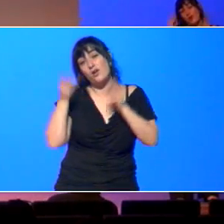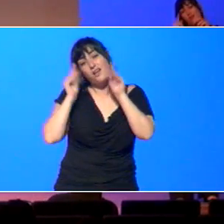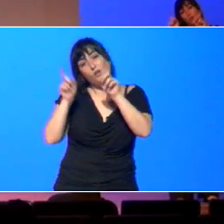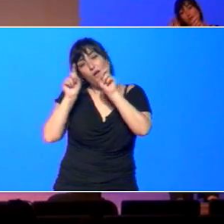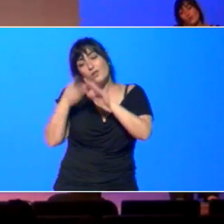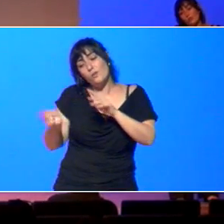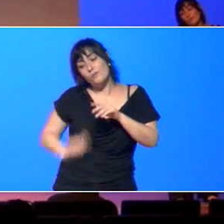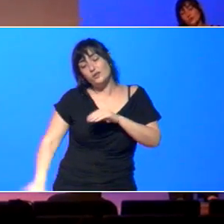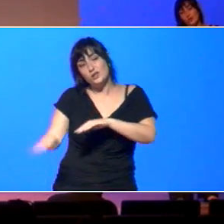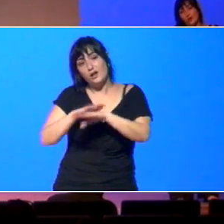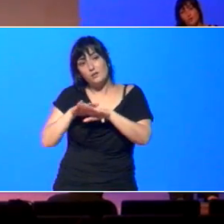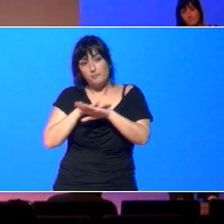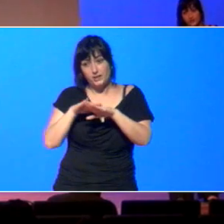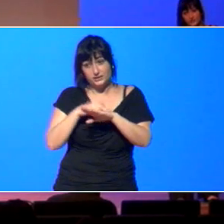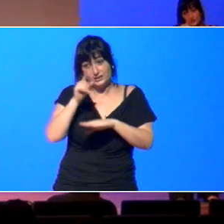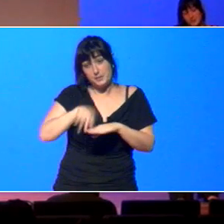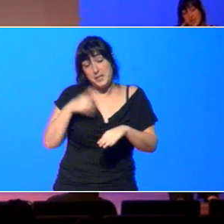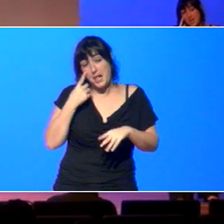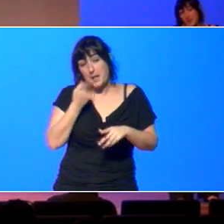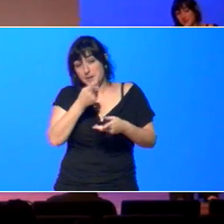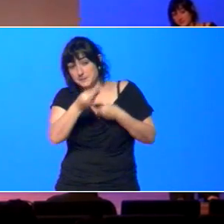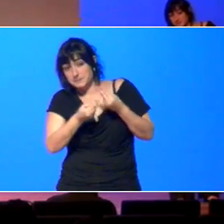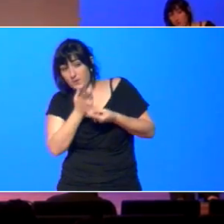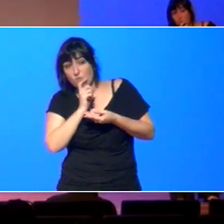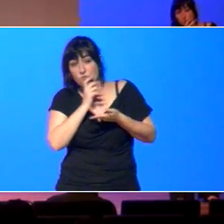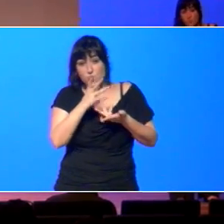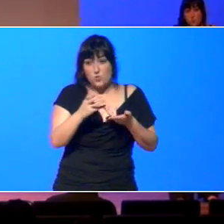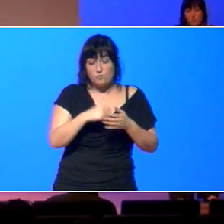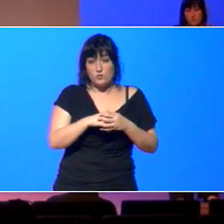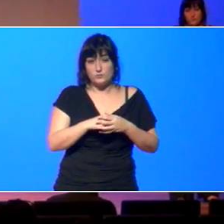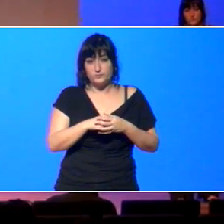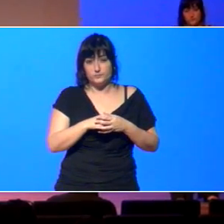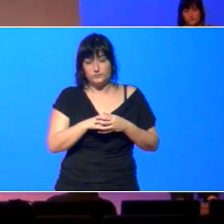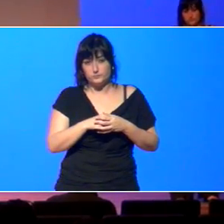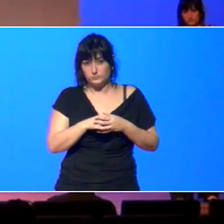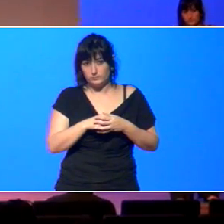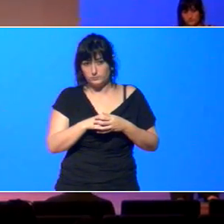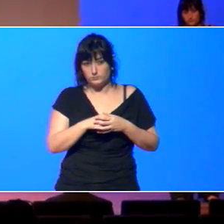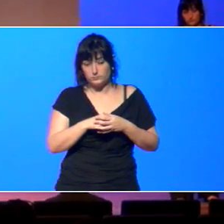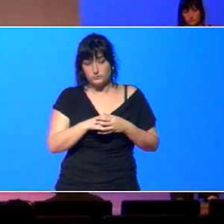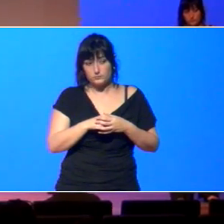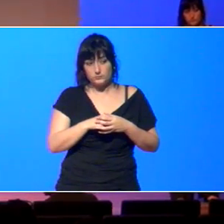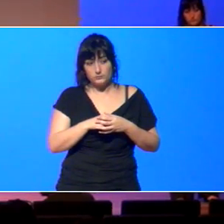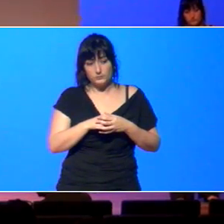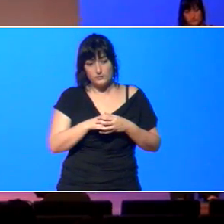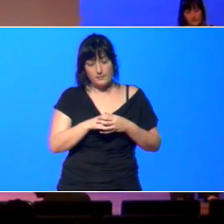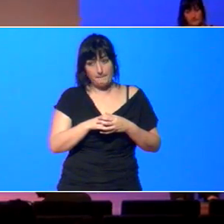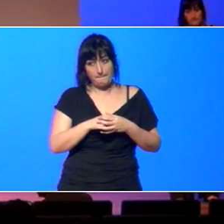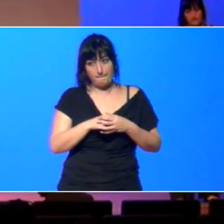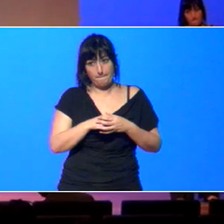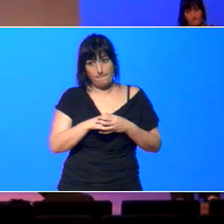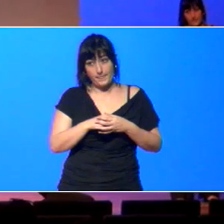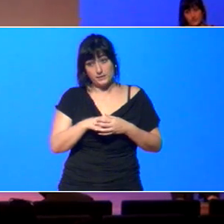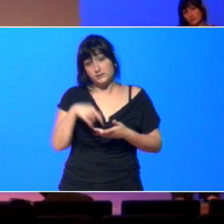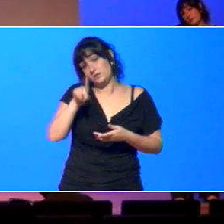cómo hacemos también con ella, ¿no? Que también la tenemos ahí apareciendo. Y sí que